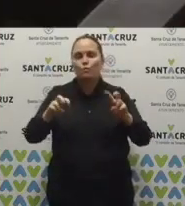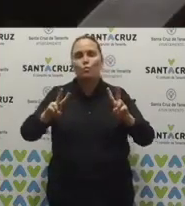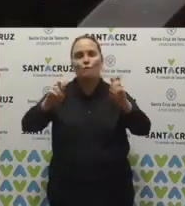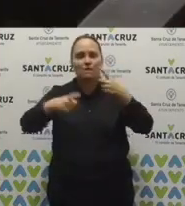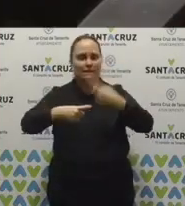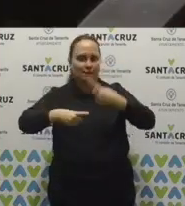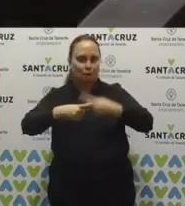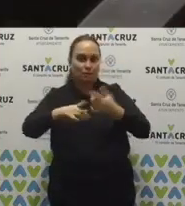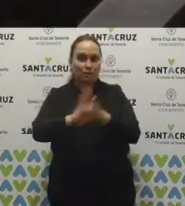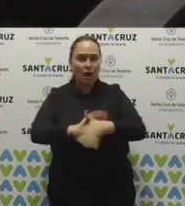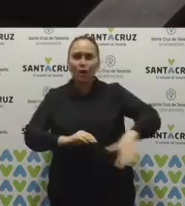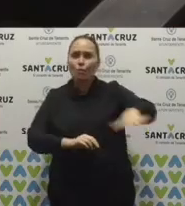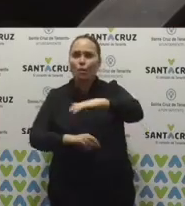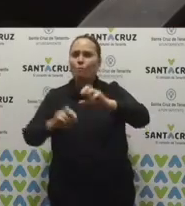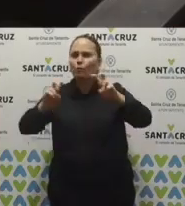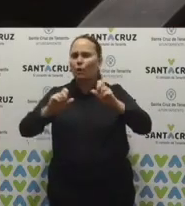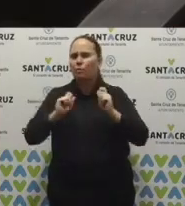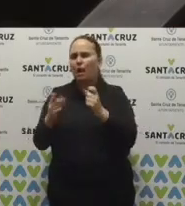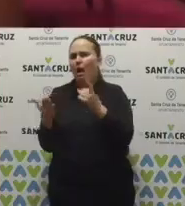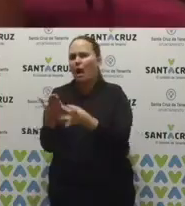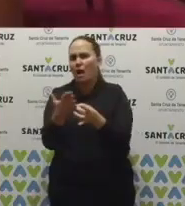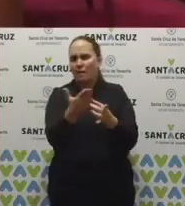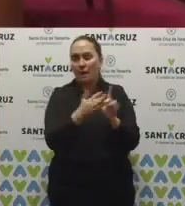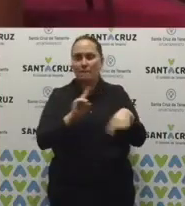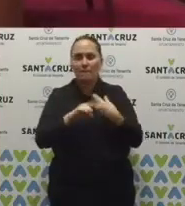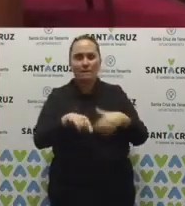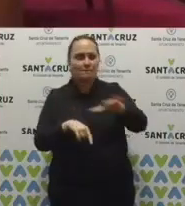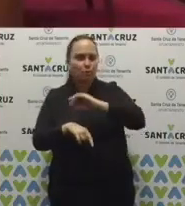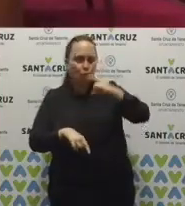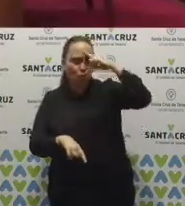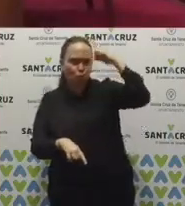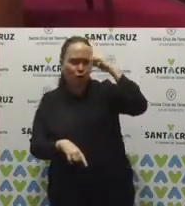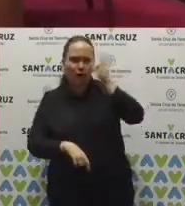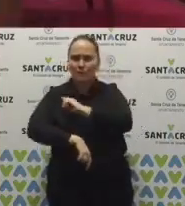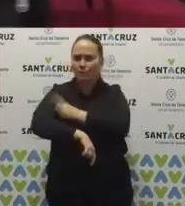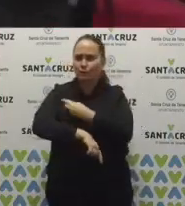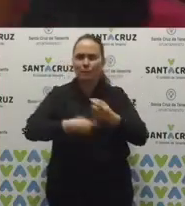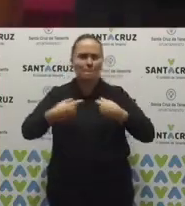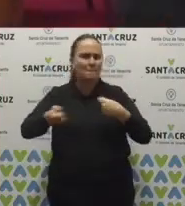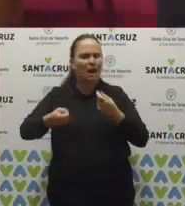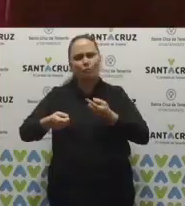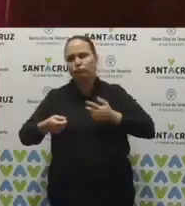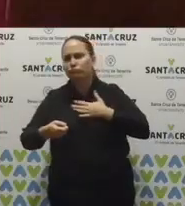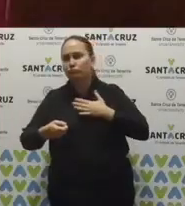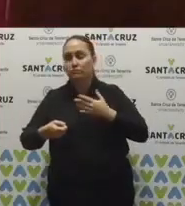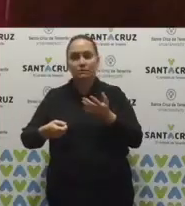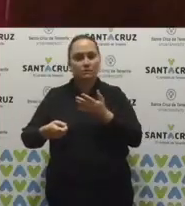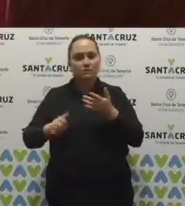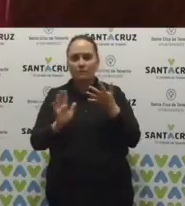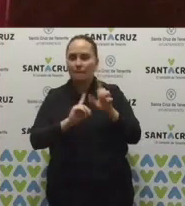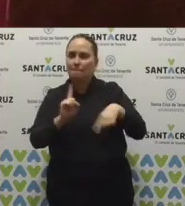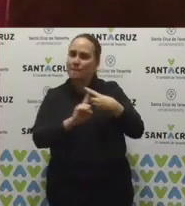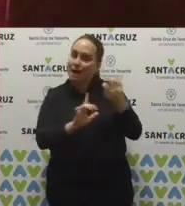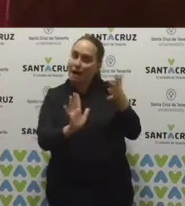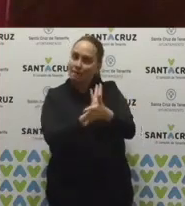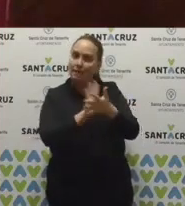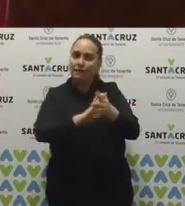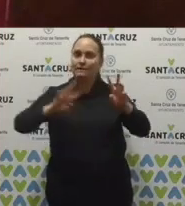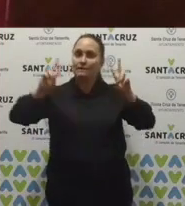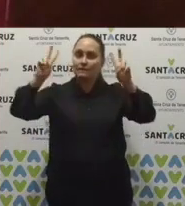dotarlos de calidad lo que queremos hacer también con los espacios culturales deportivos con nuestros mercados lo que queremos hacer también con el tejido